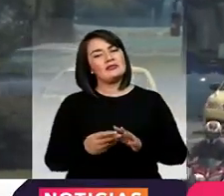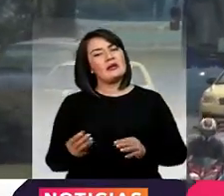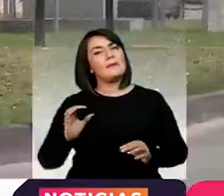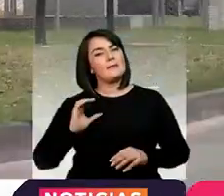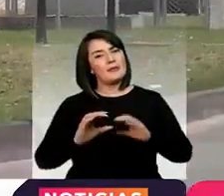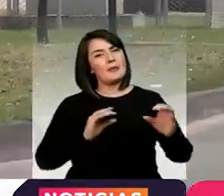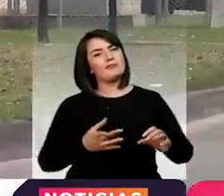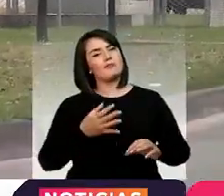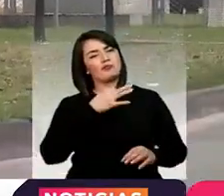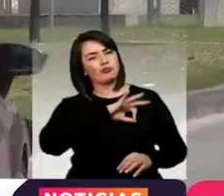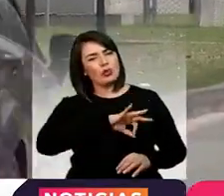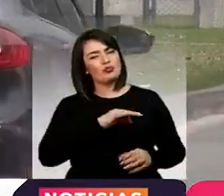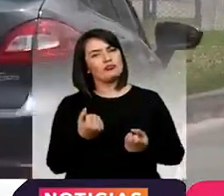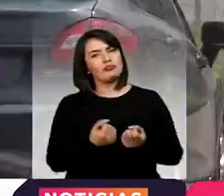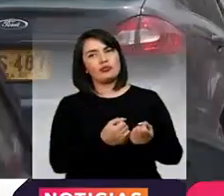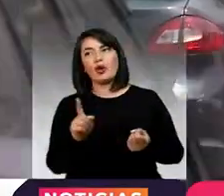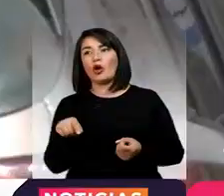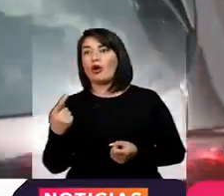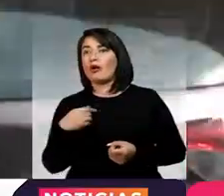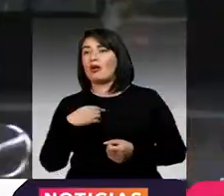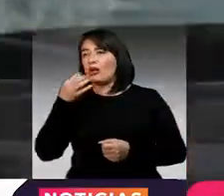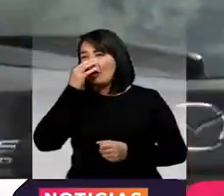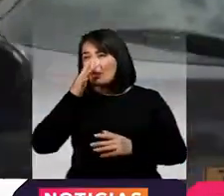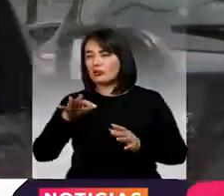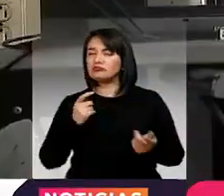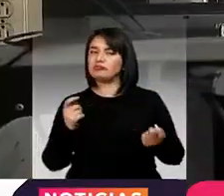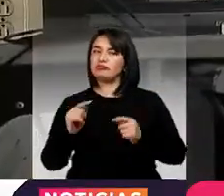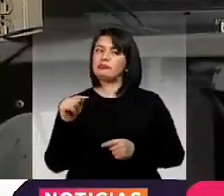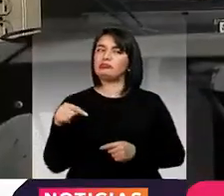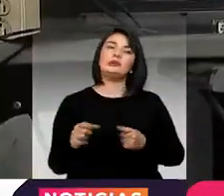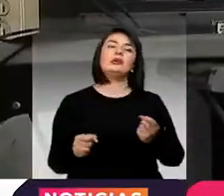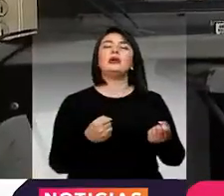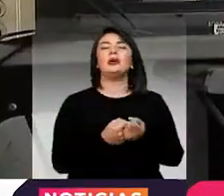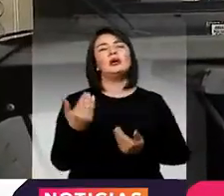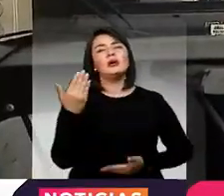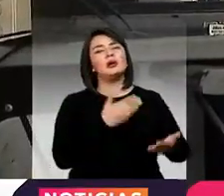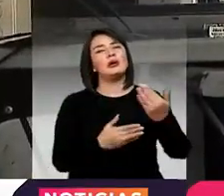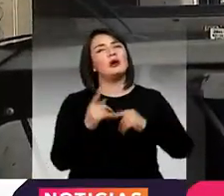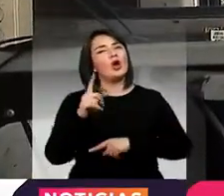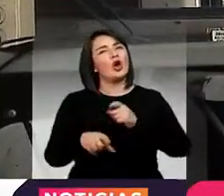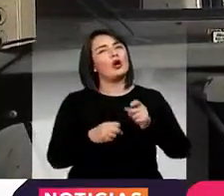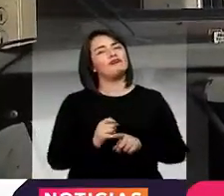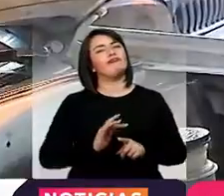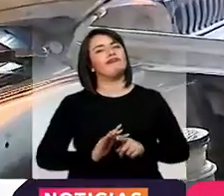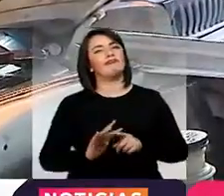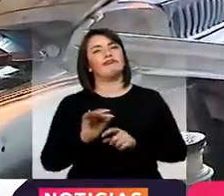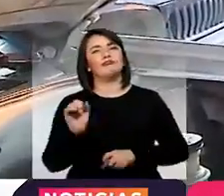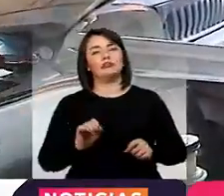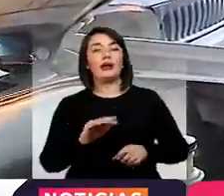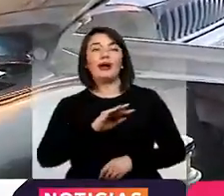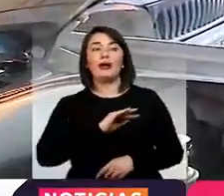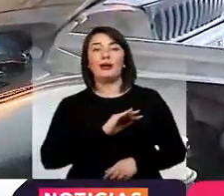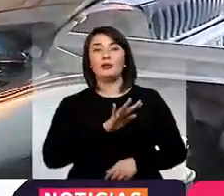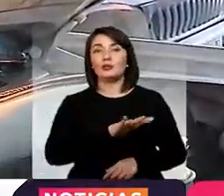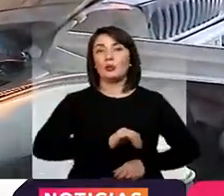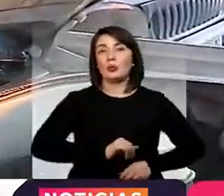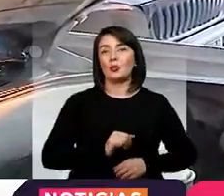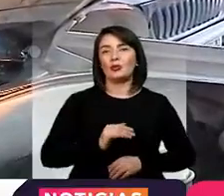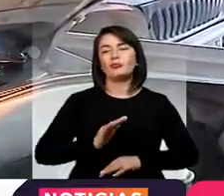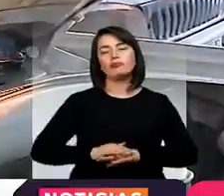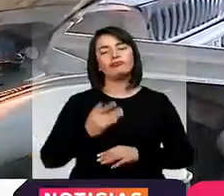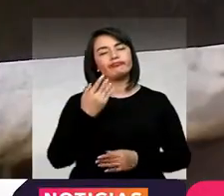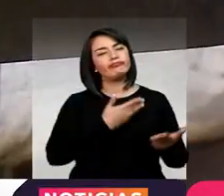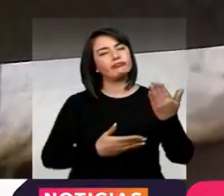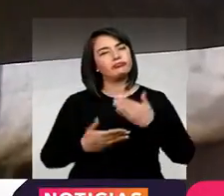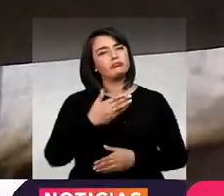energía contaminante. Por eso se hará un estudio al respecto para aplicar el próximo año. La alcaldía de Bogotá informó que tiene interés en el